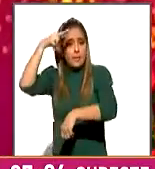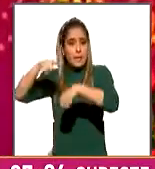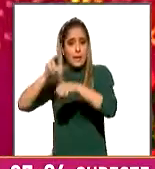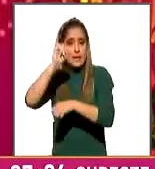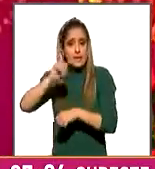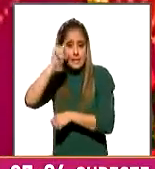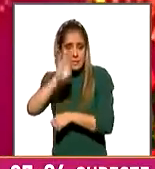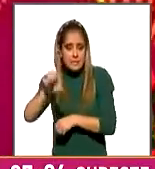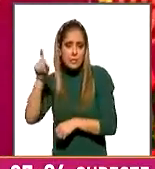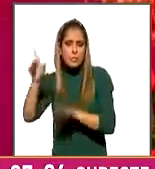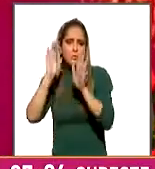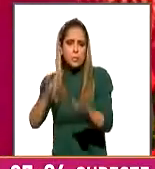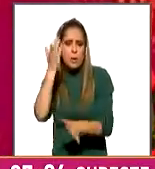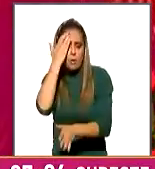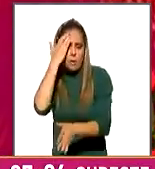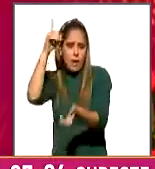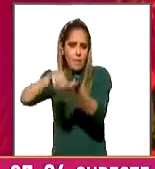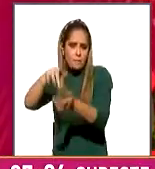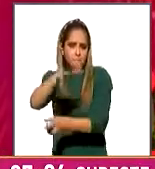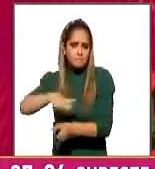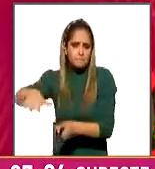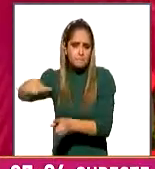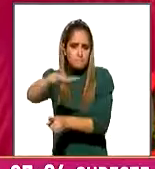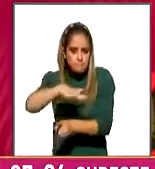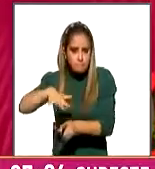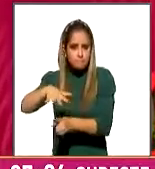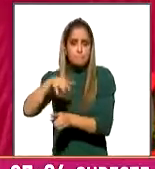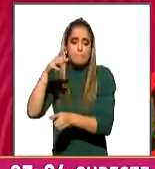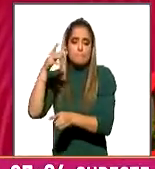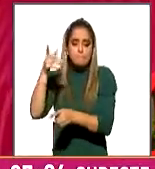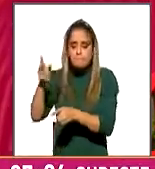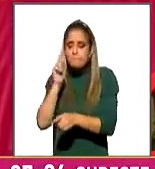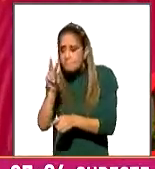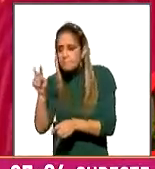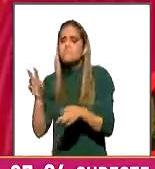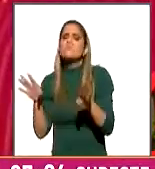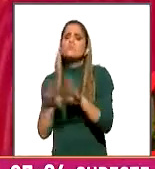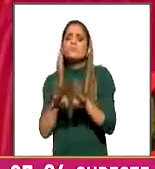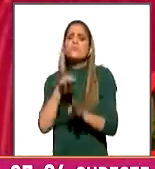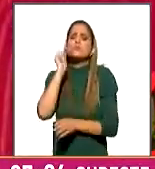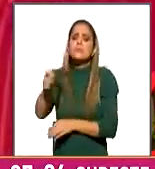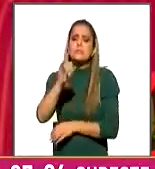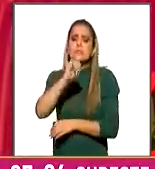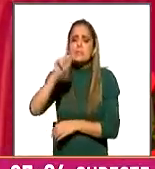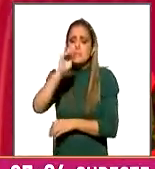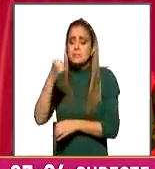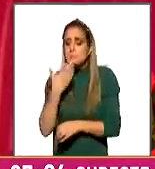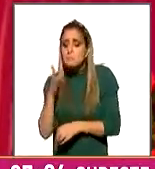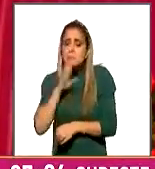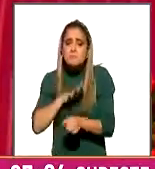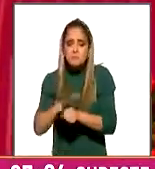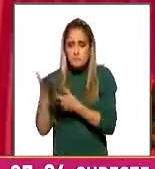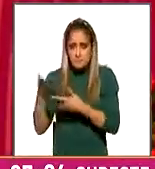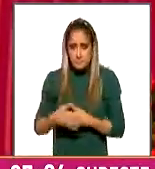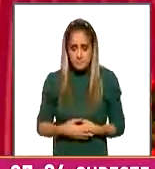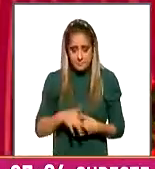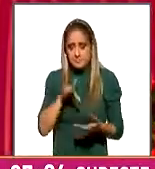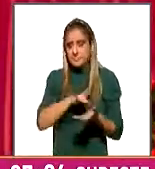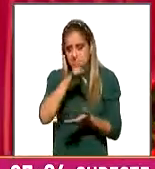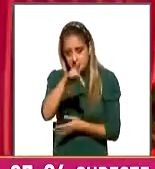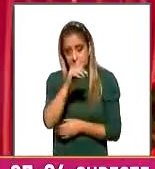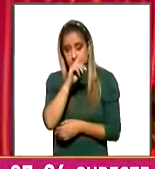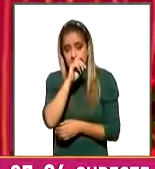pues seguido en las mañanas en el aeropuerto, ahora con esta encomienda. Y conoces las entrañas del sector salud y